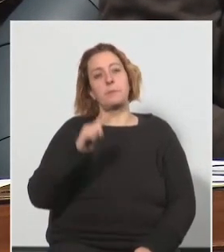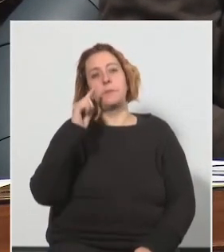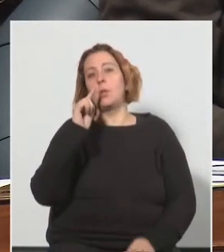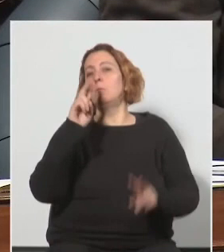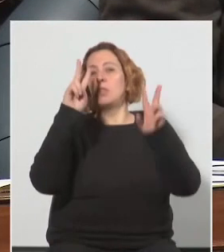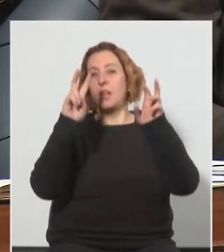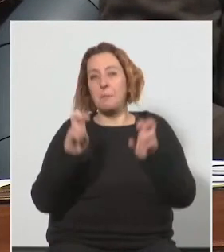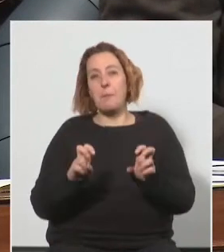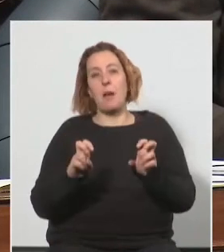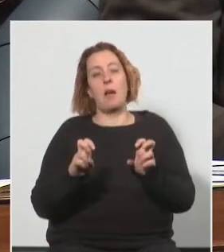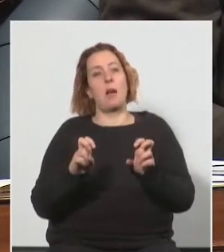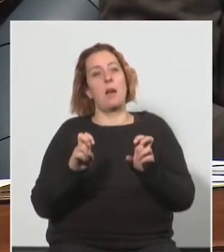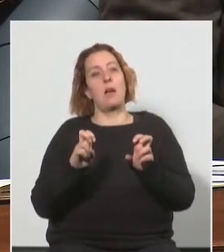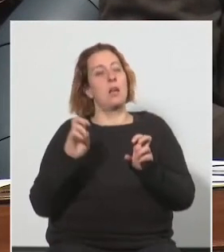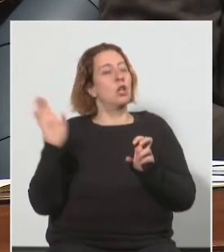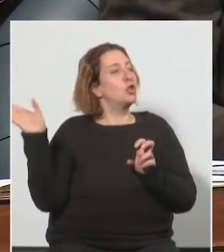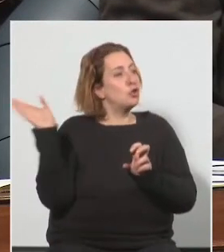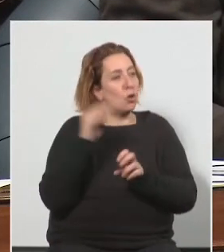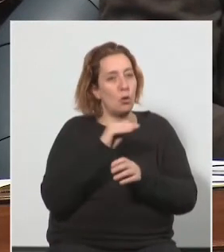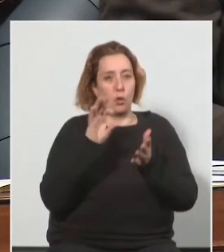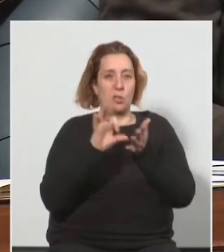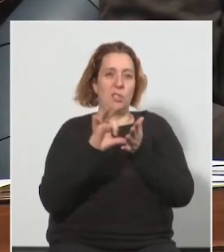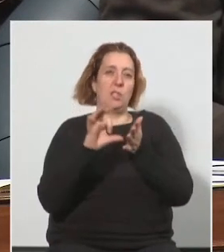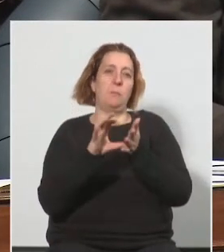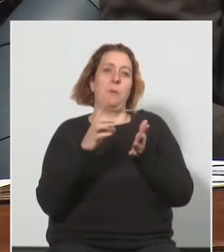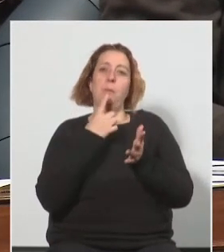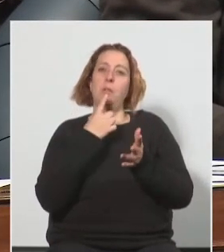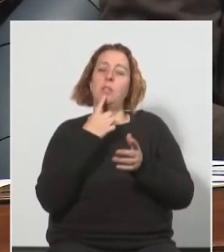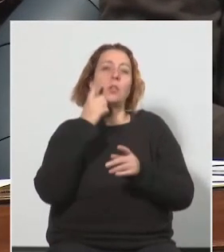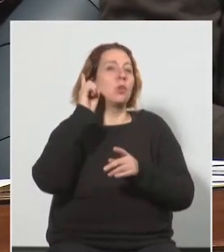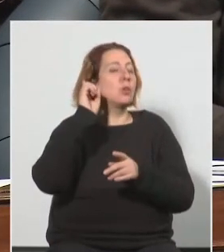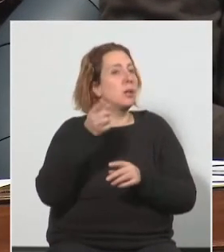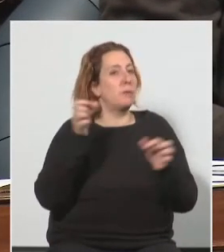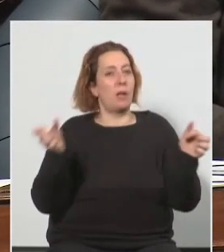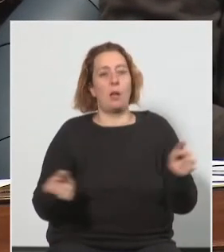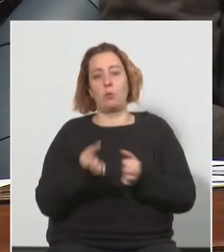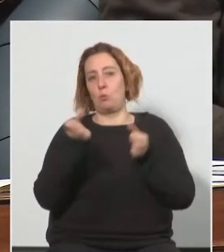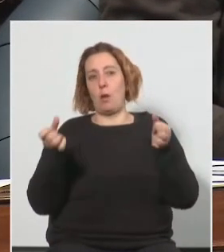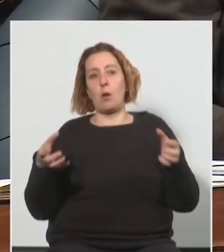grandes temas en que todo el sistema político tiene que actuar